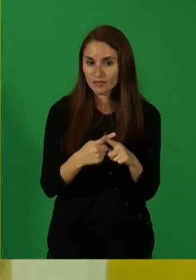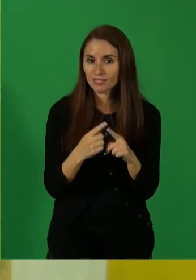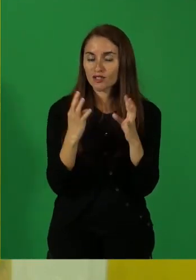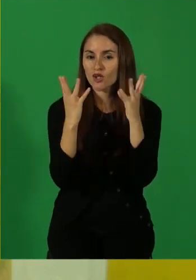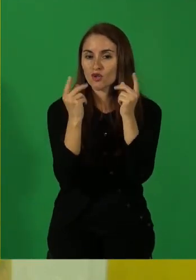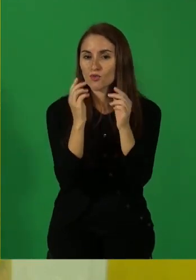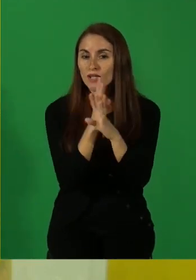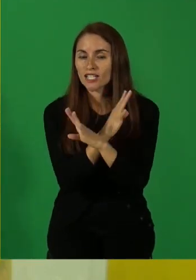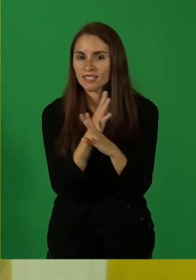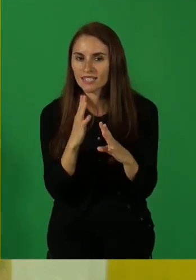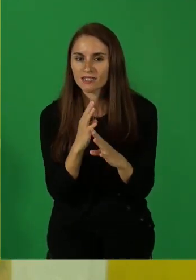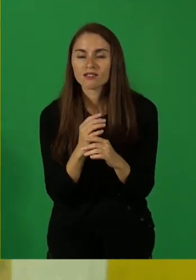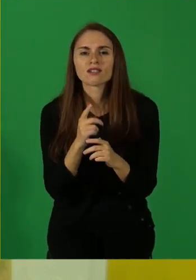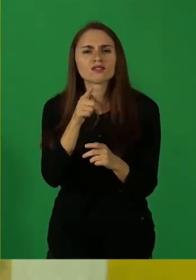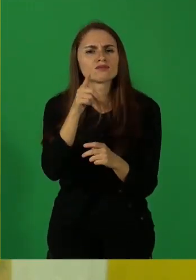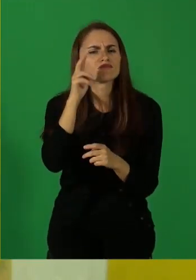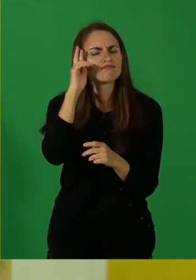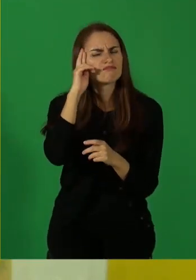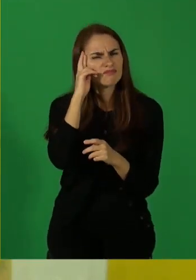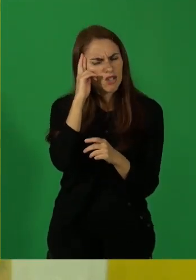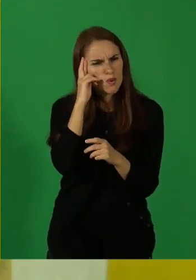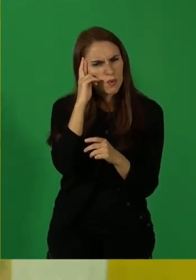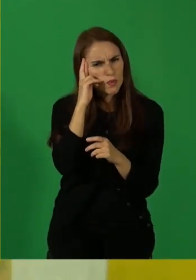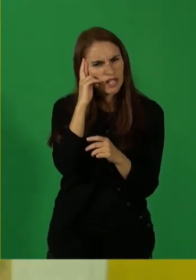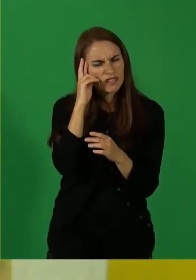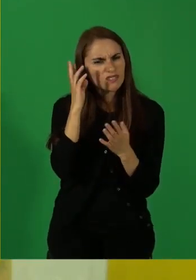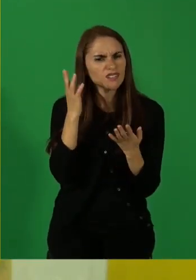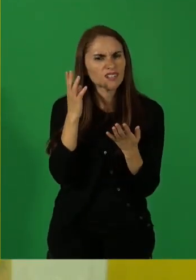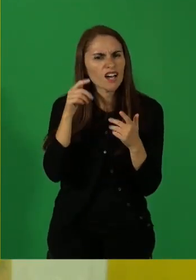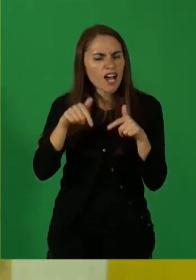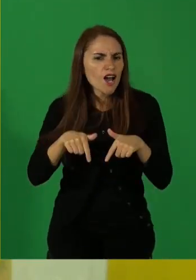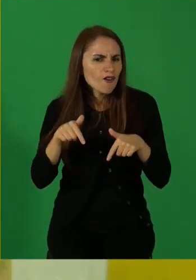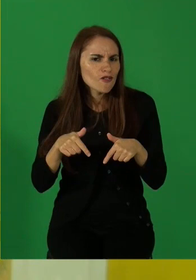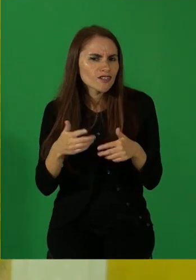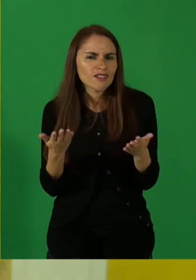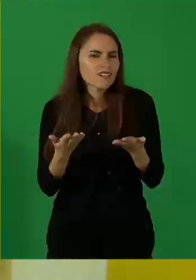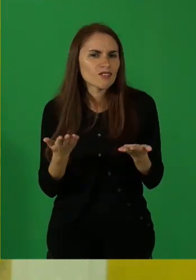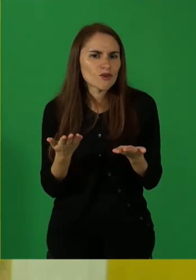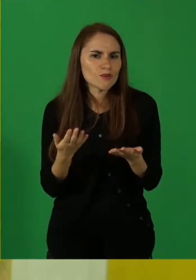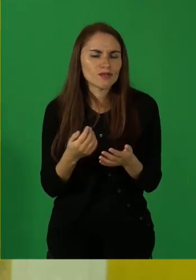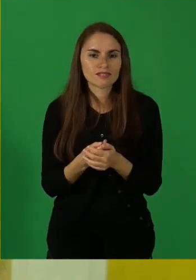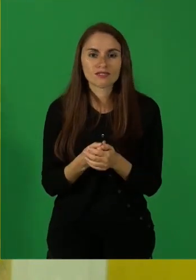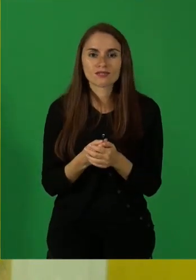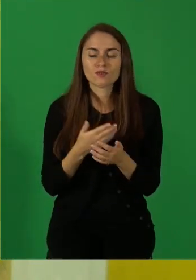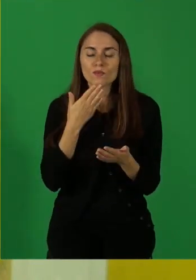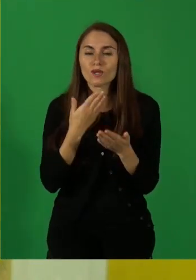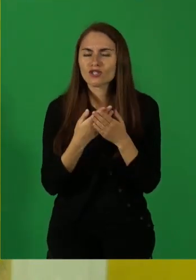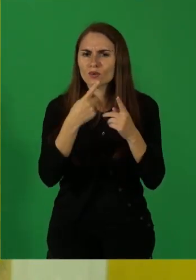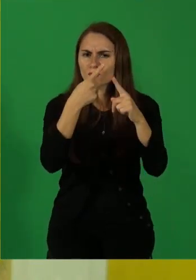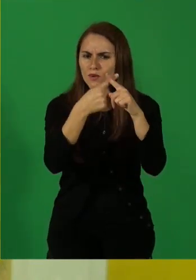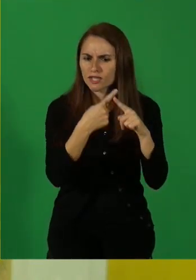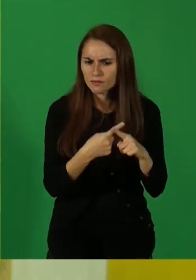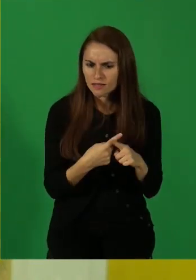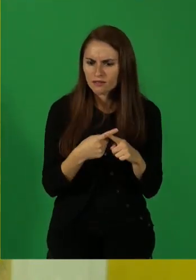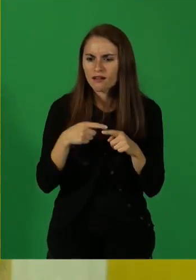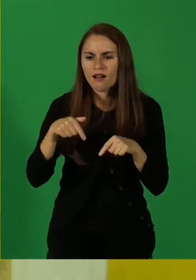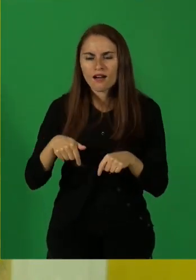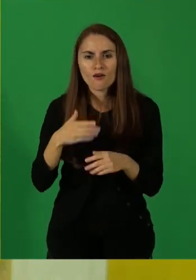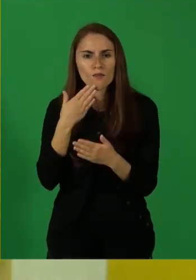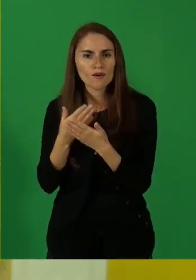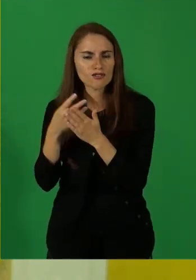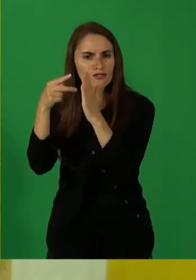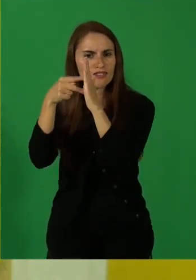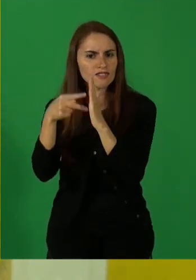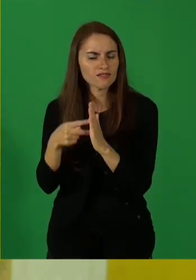enteros y tú logras relacionar más o menos qué es lo que está sucediendo cuando multiplicas y divides.